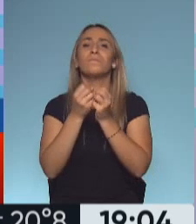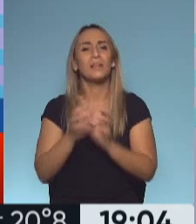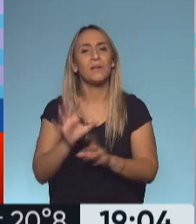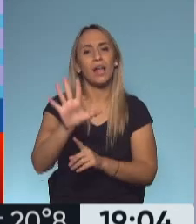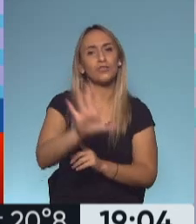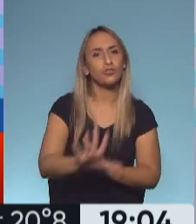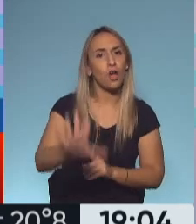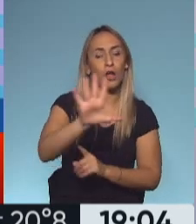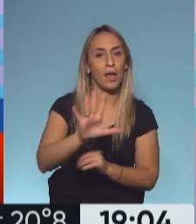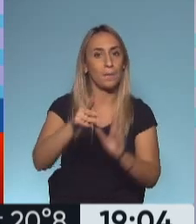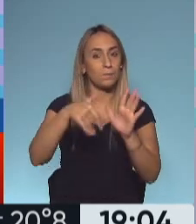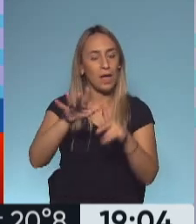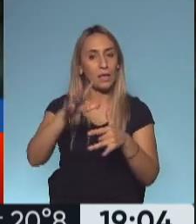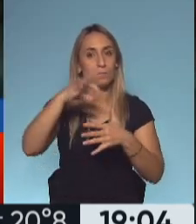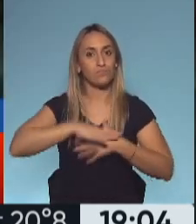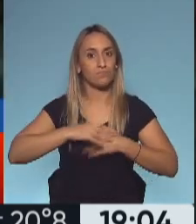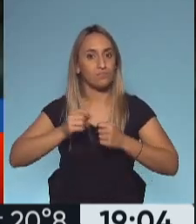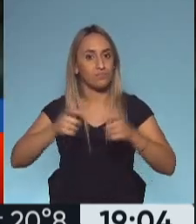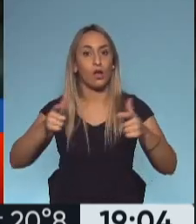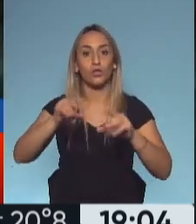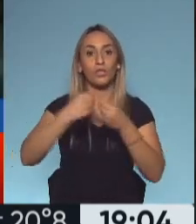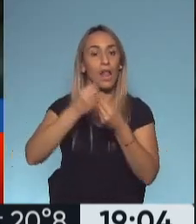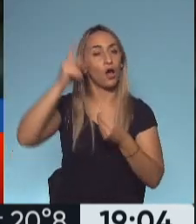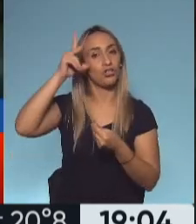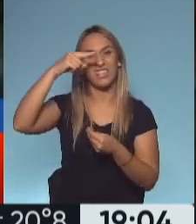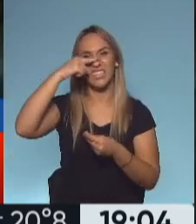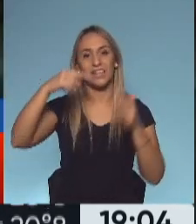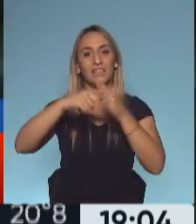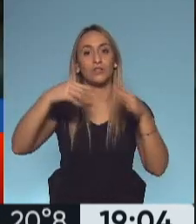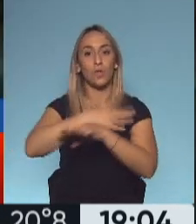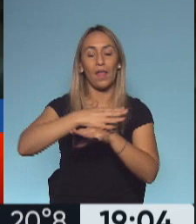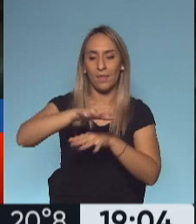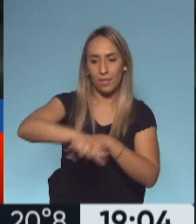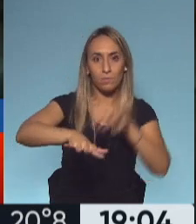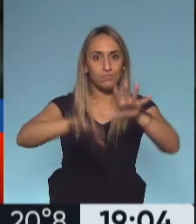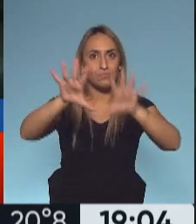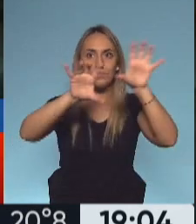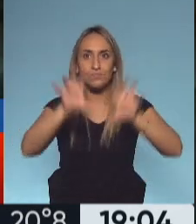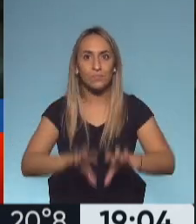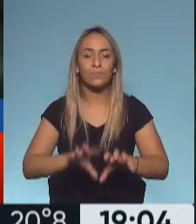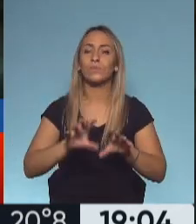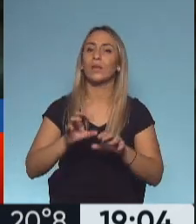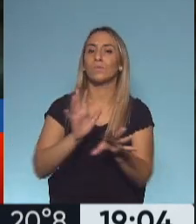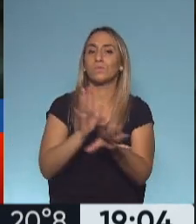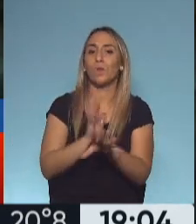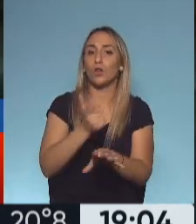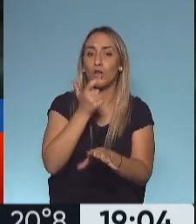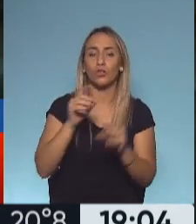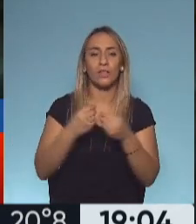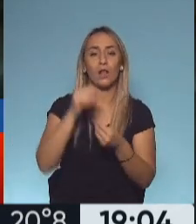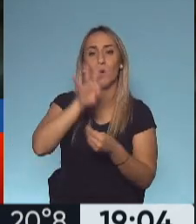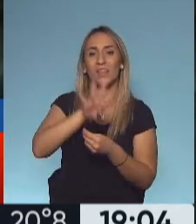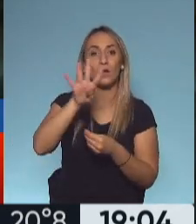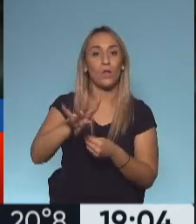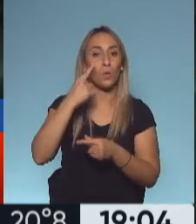más complicadas. Son 87 ciudades que están en fase roja, que incluyen a la ciudad de Buenos Aires, 44